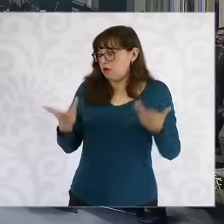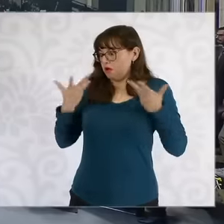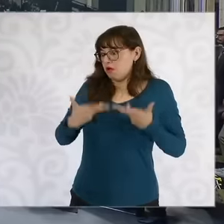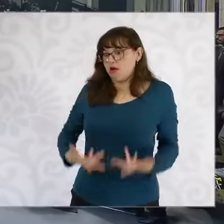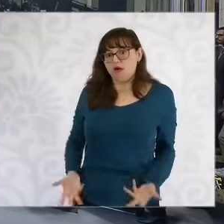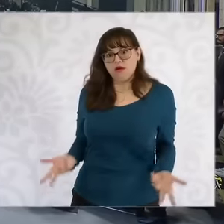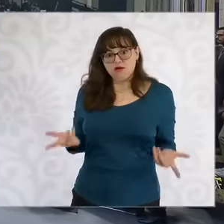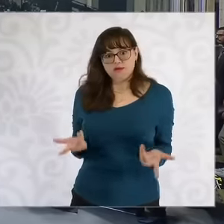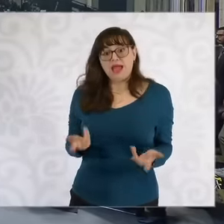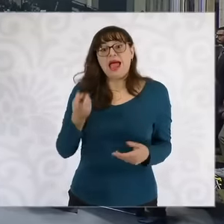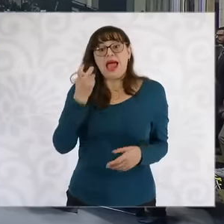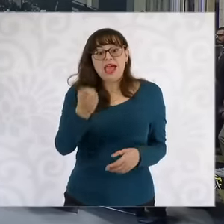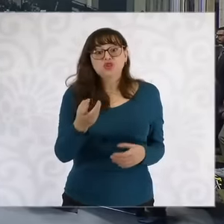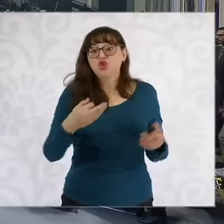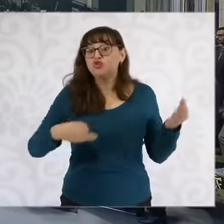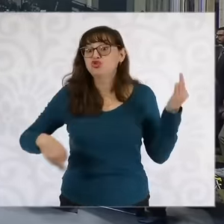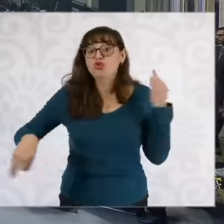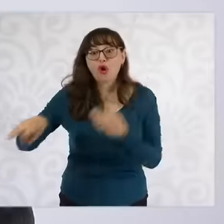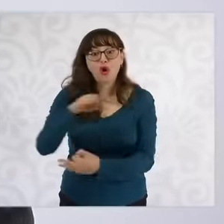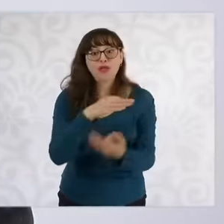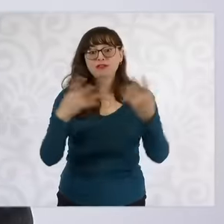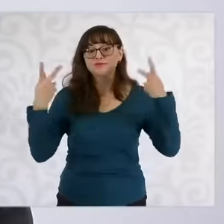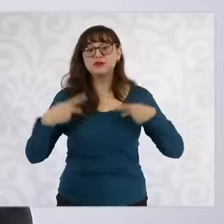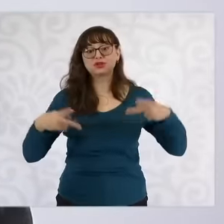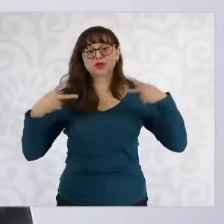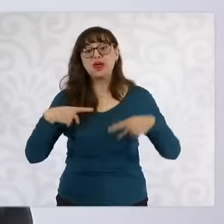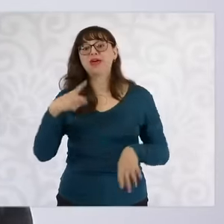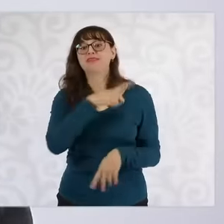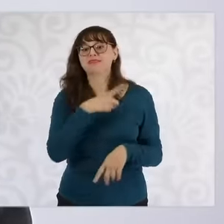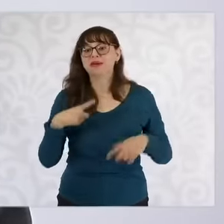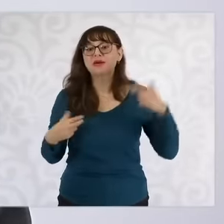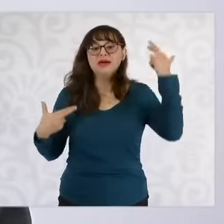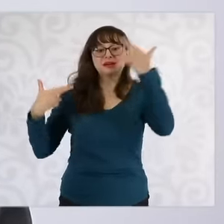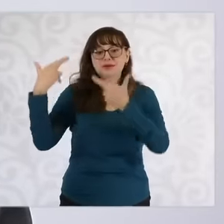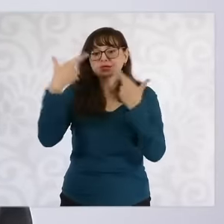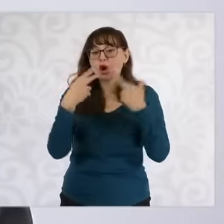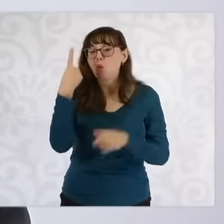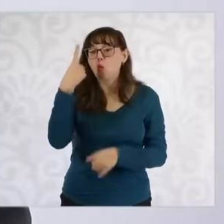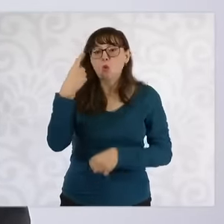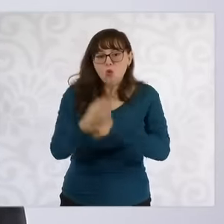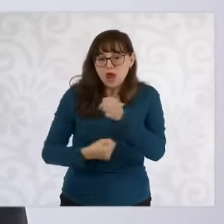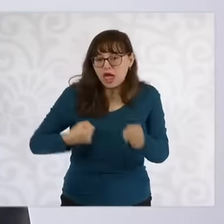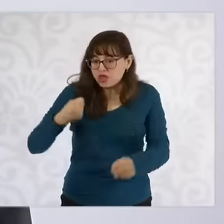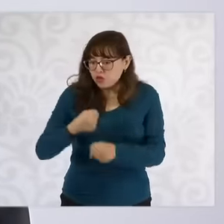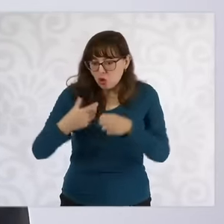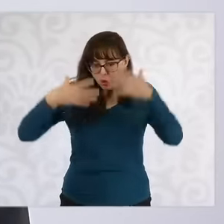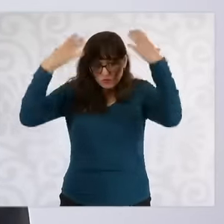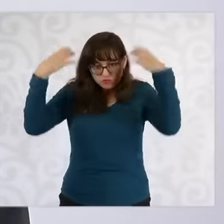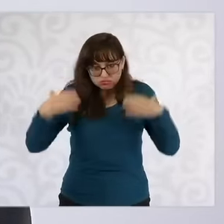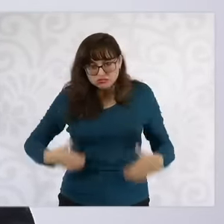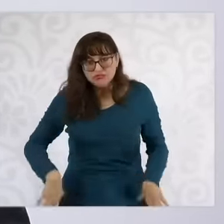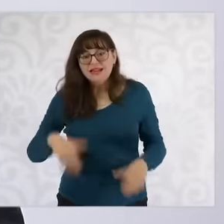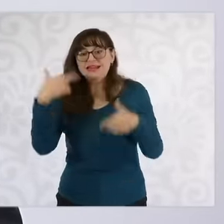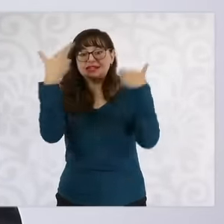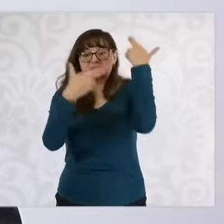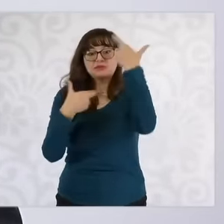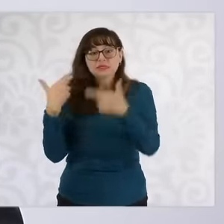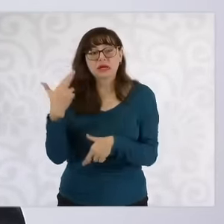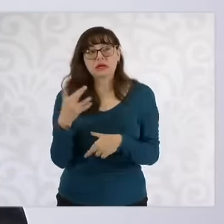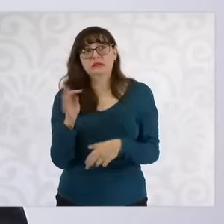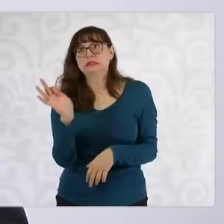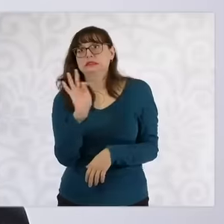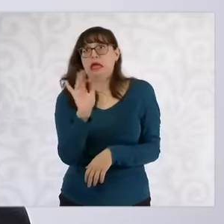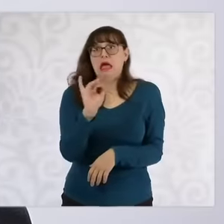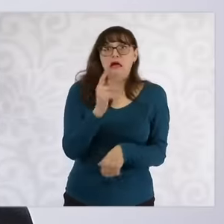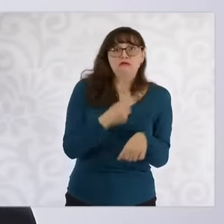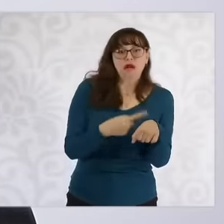cuando menos una vez medida la presión arterial anualmente, sepan o no sepan que tienen la enfermedad. enfermedad.